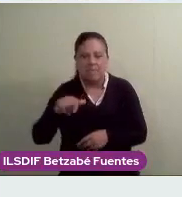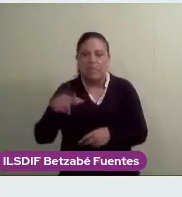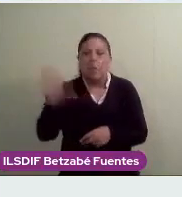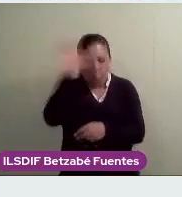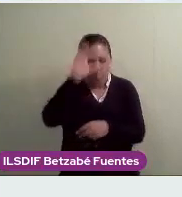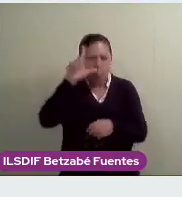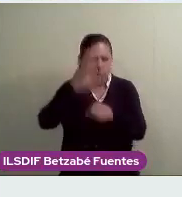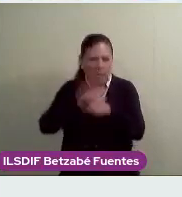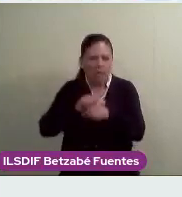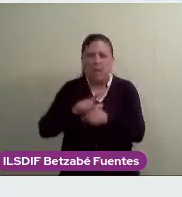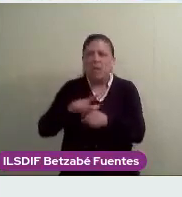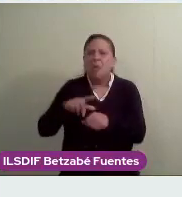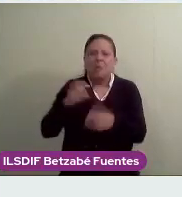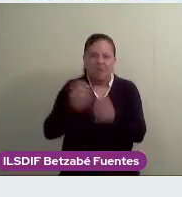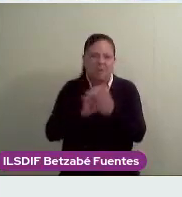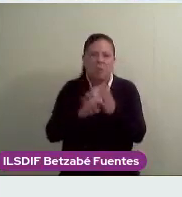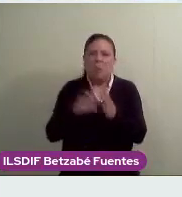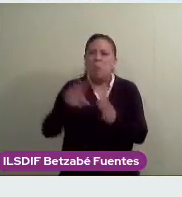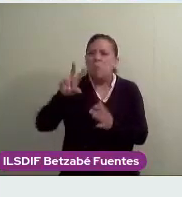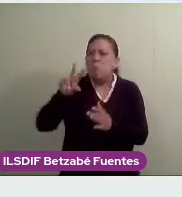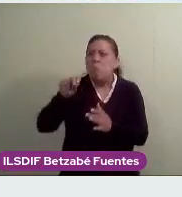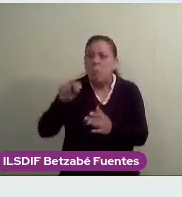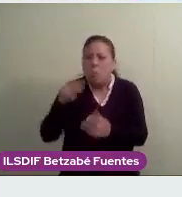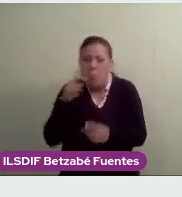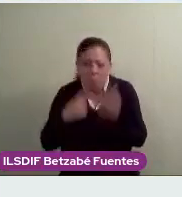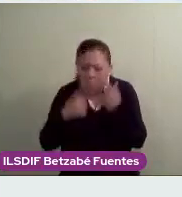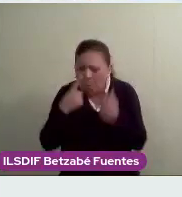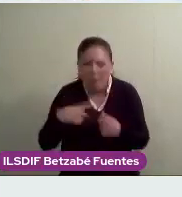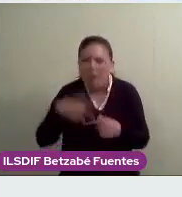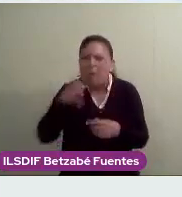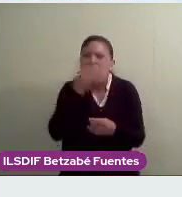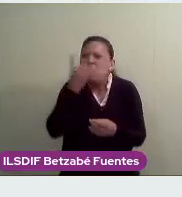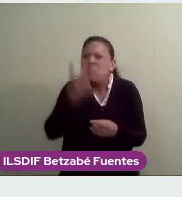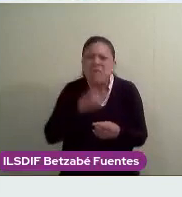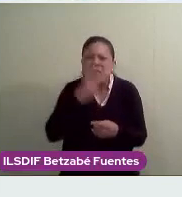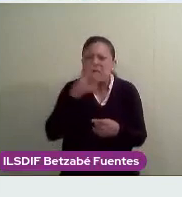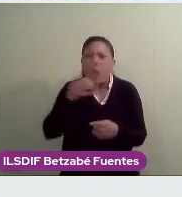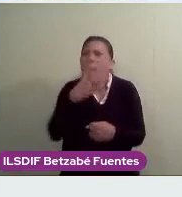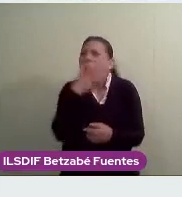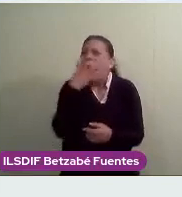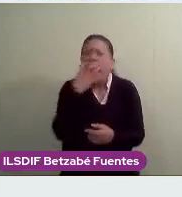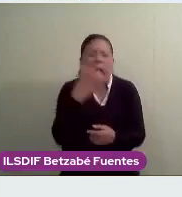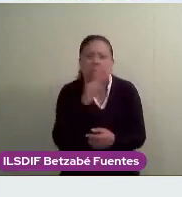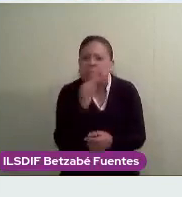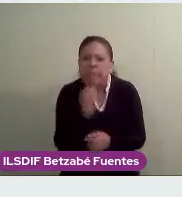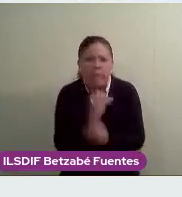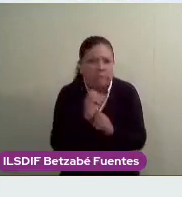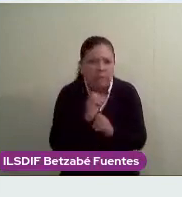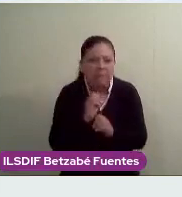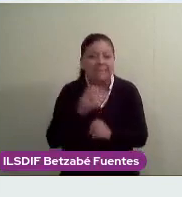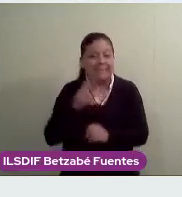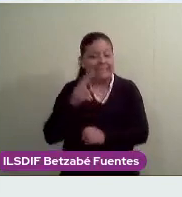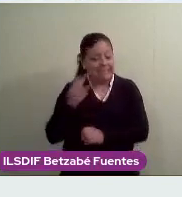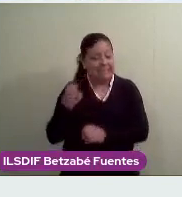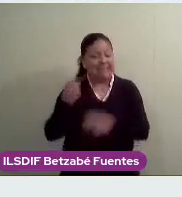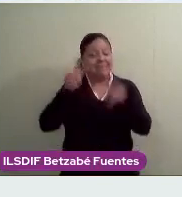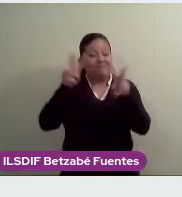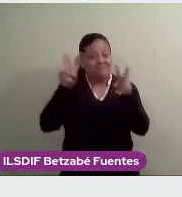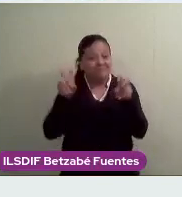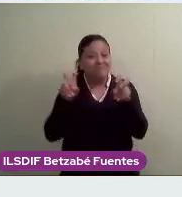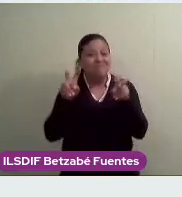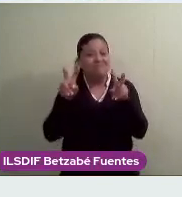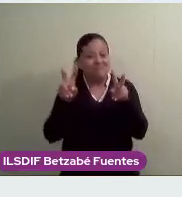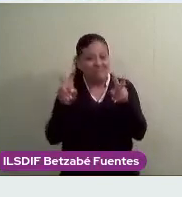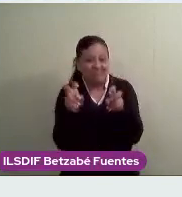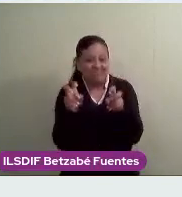expreses, no digas, no manifiestes, no grites, no, es un tema. Yo no sé